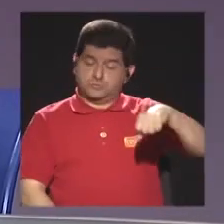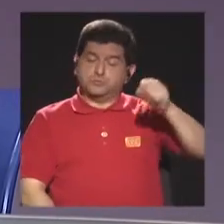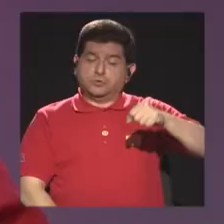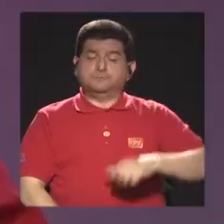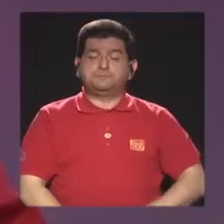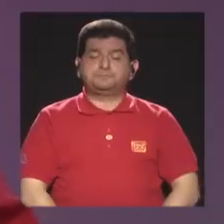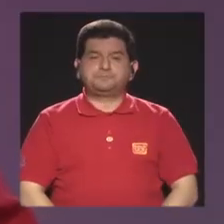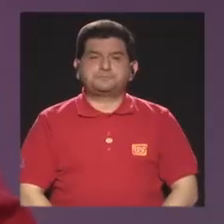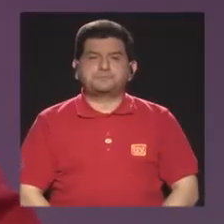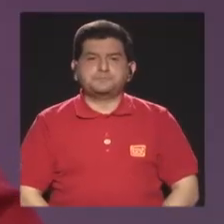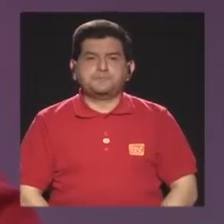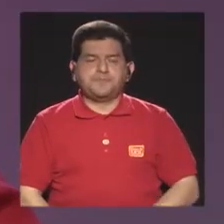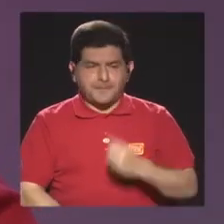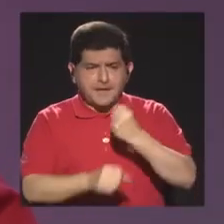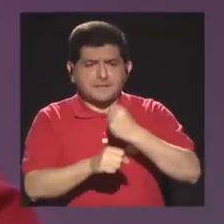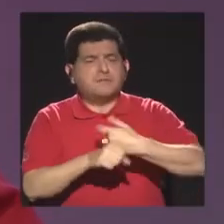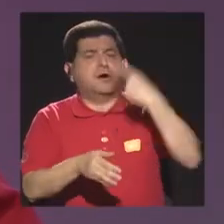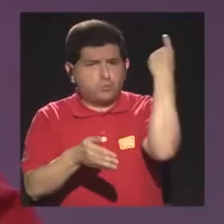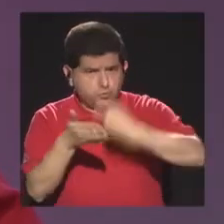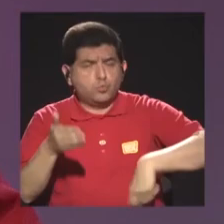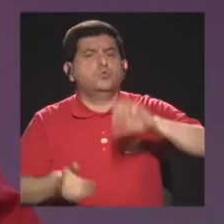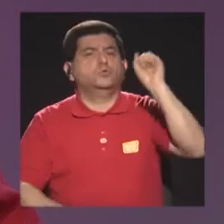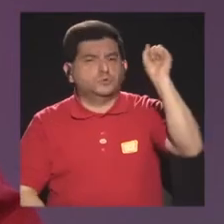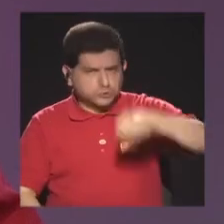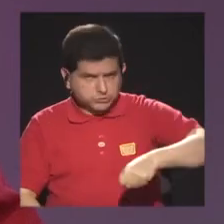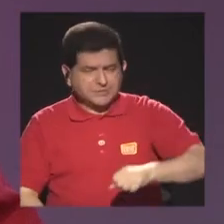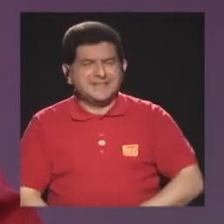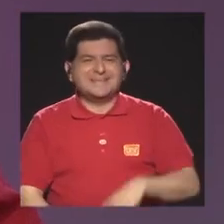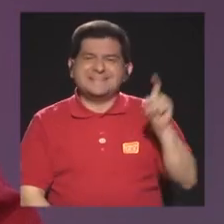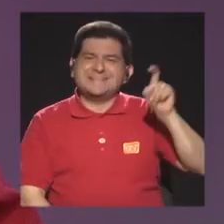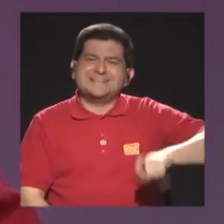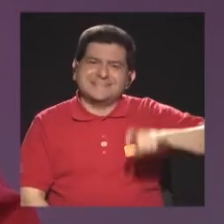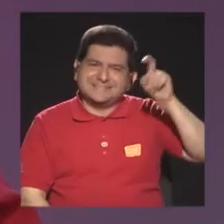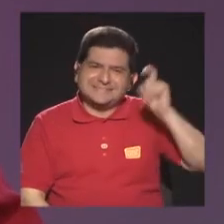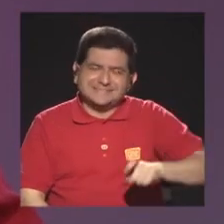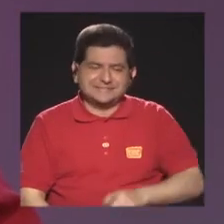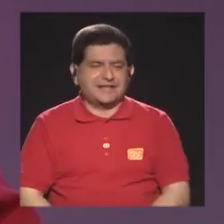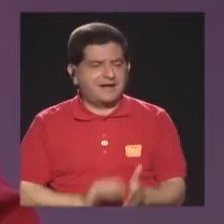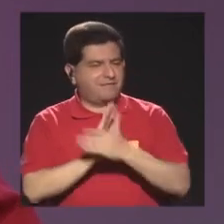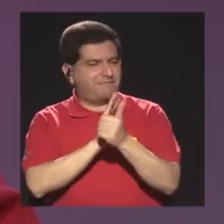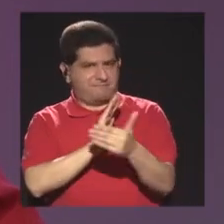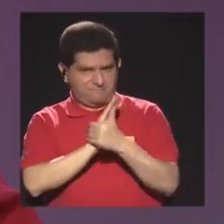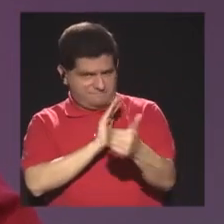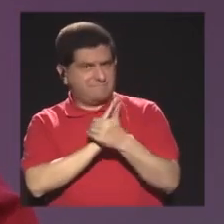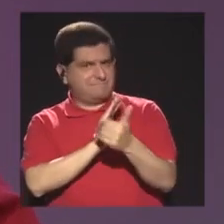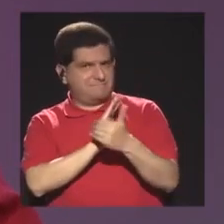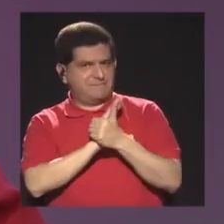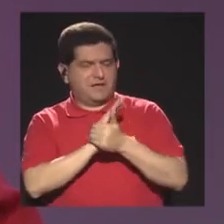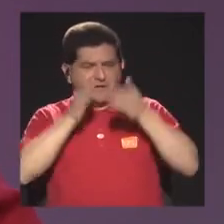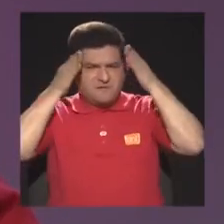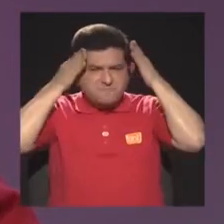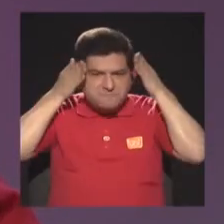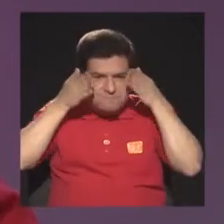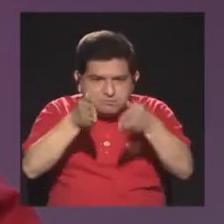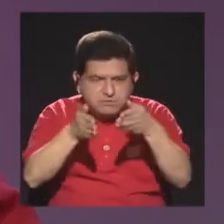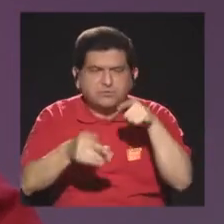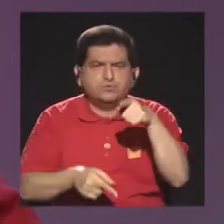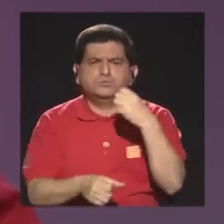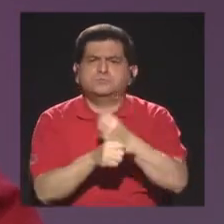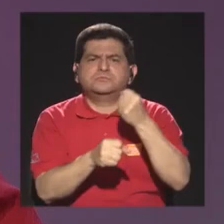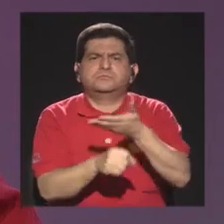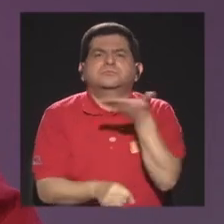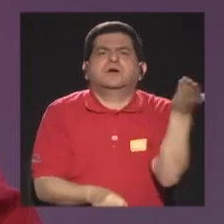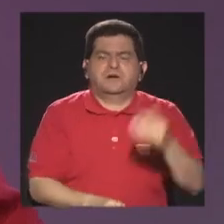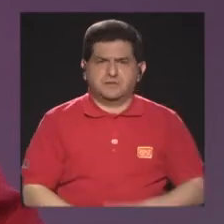un trabajo pesado donde se requiere mucha habilidad, concentración en lo que estás